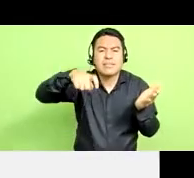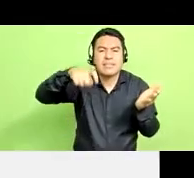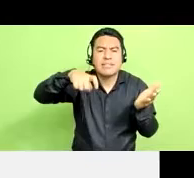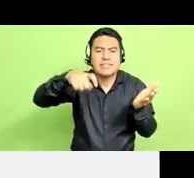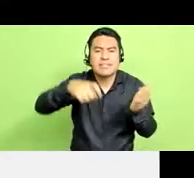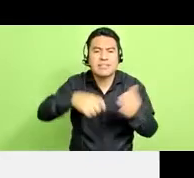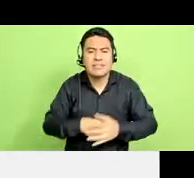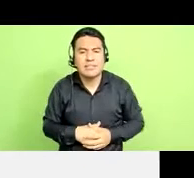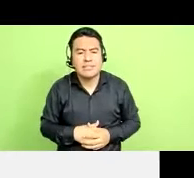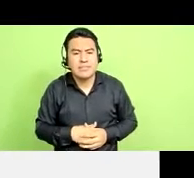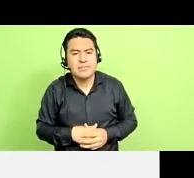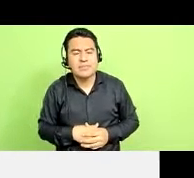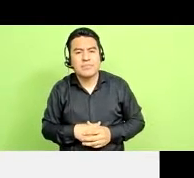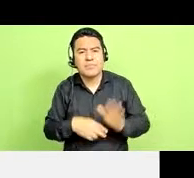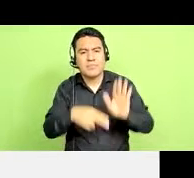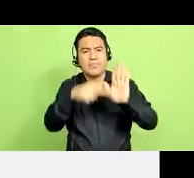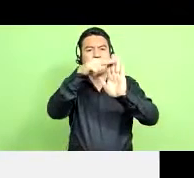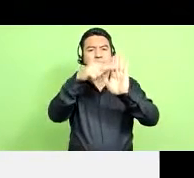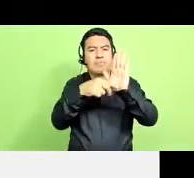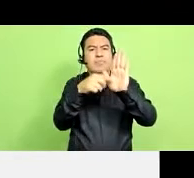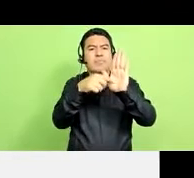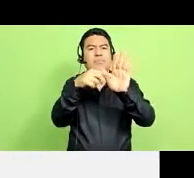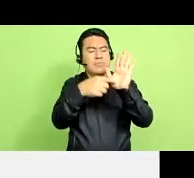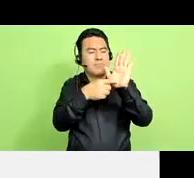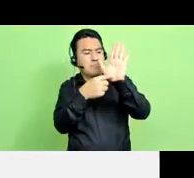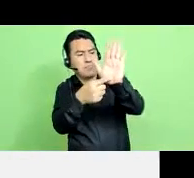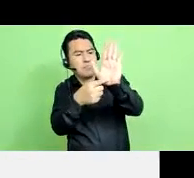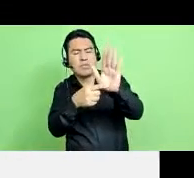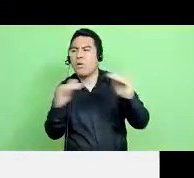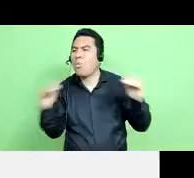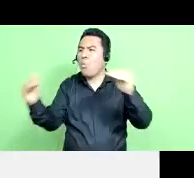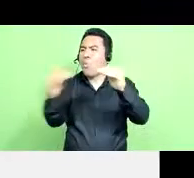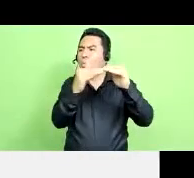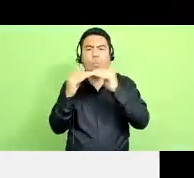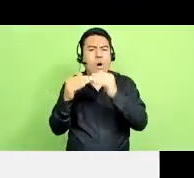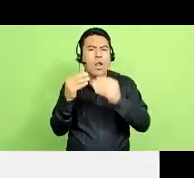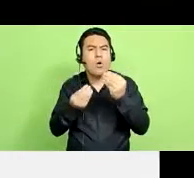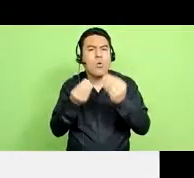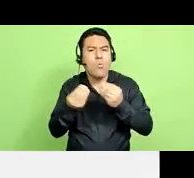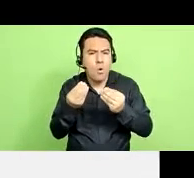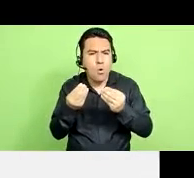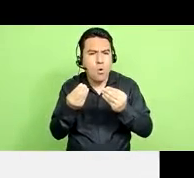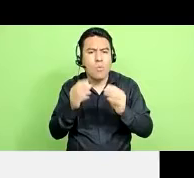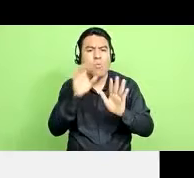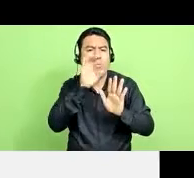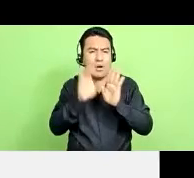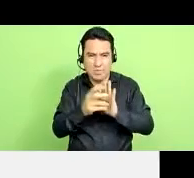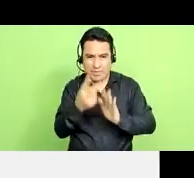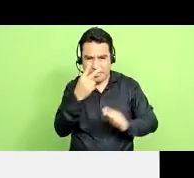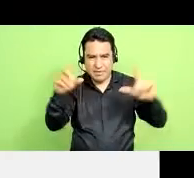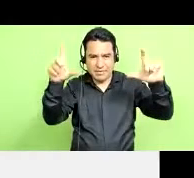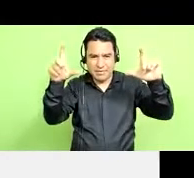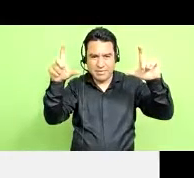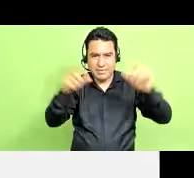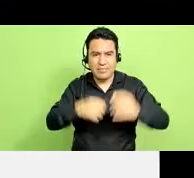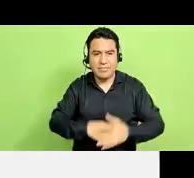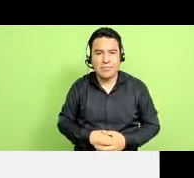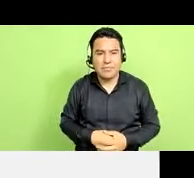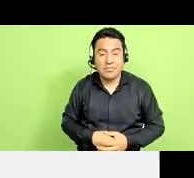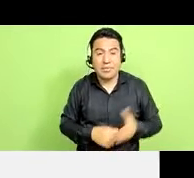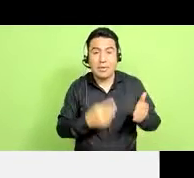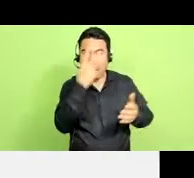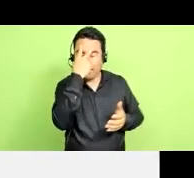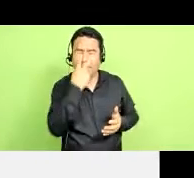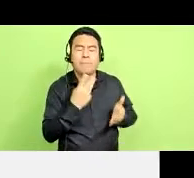yo porque esté orientado a la accesibilidad universal por ejemplo tenemos aquí en este capítulo la administración en braille